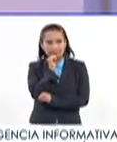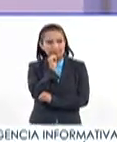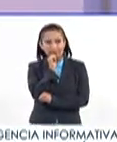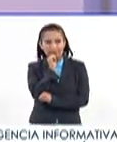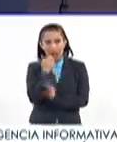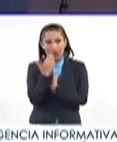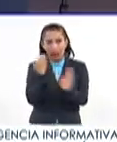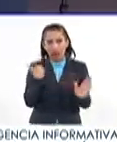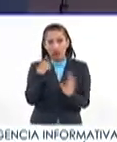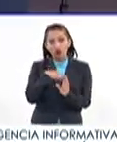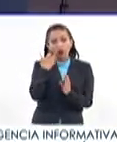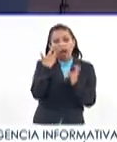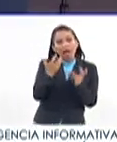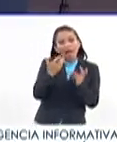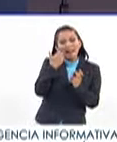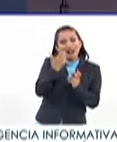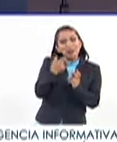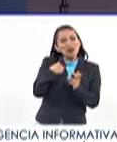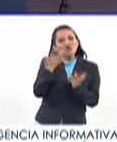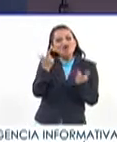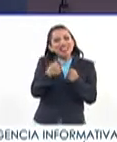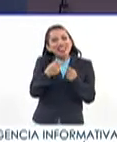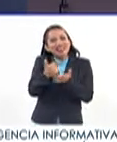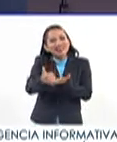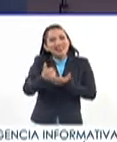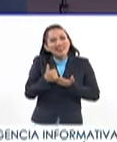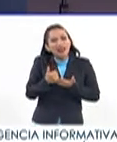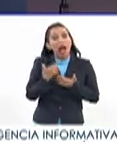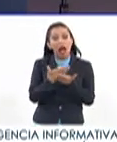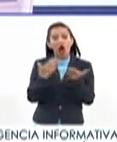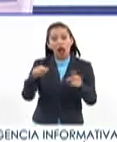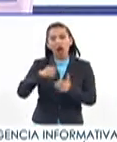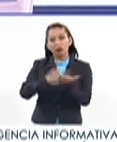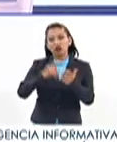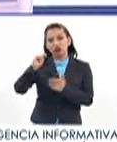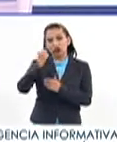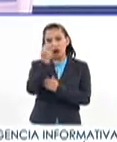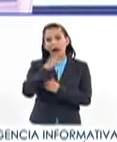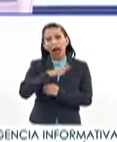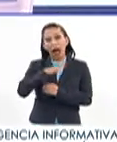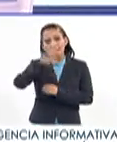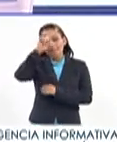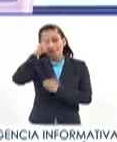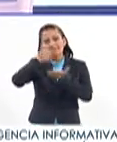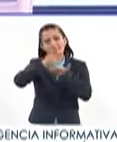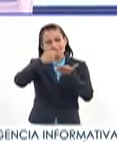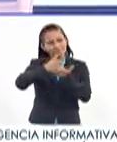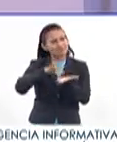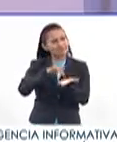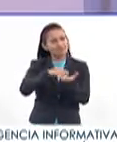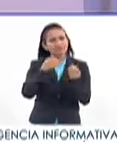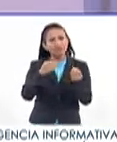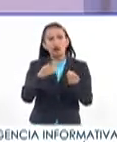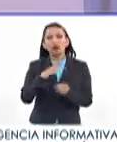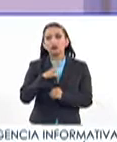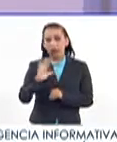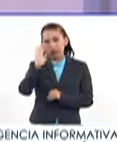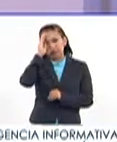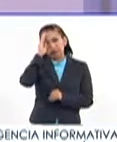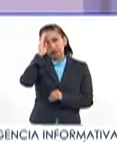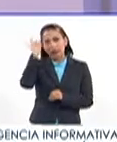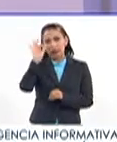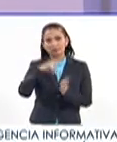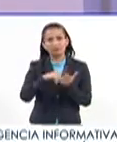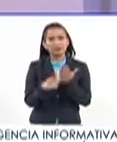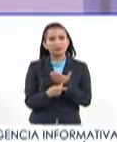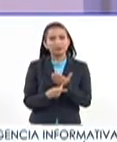no, desde antes yo quería hacer eso, pero no había quien me apoyara. Ahora en el tecnológico hay asesores, me han apoyado. Ya estoy pensando en